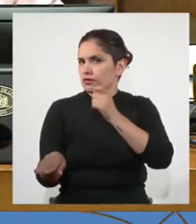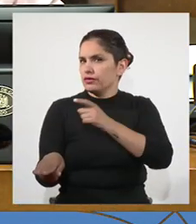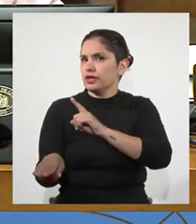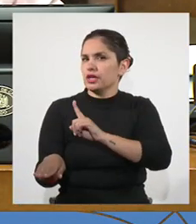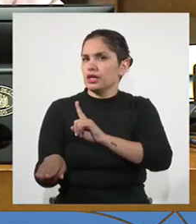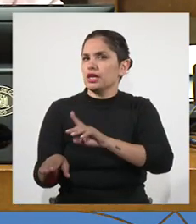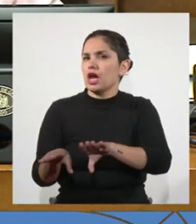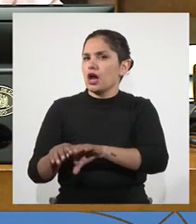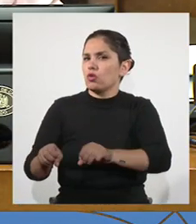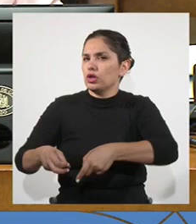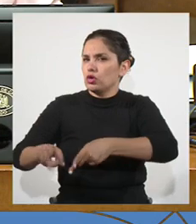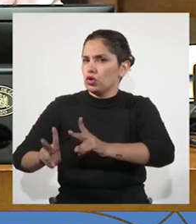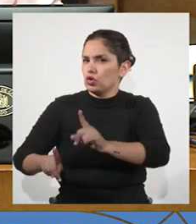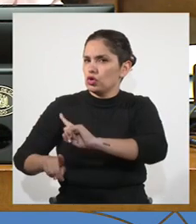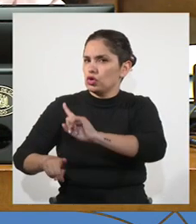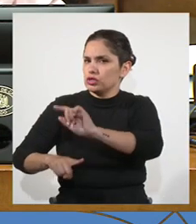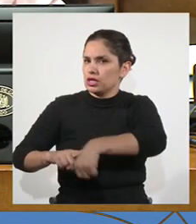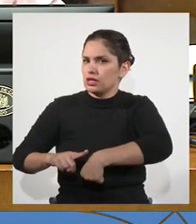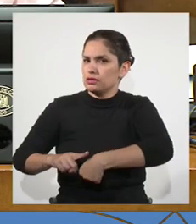de esta indicación.